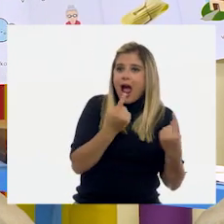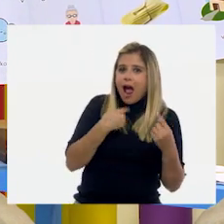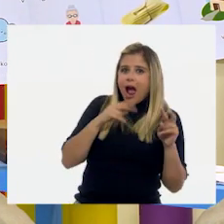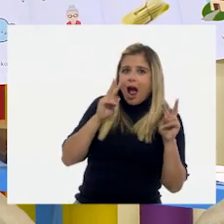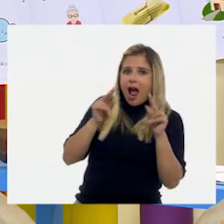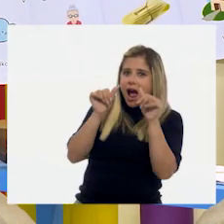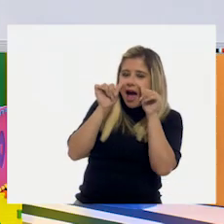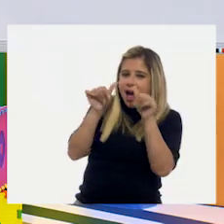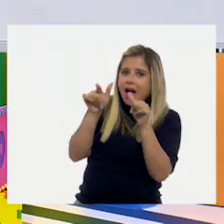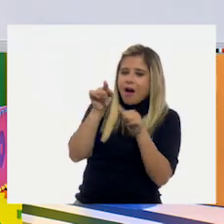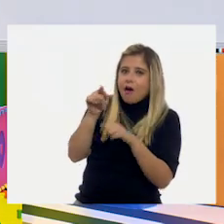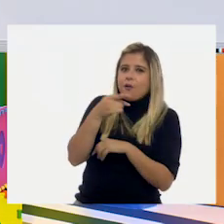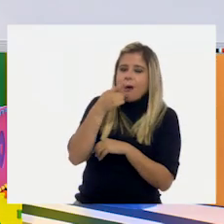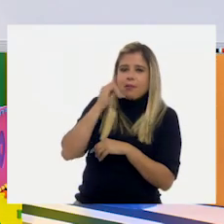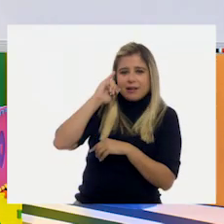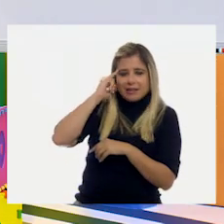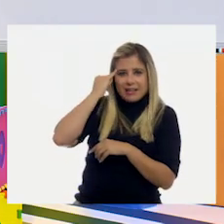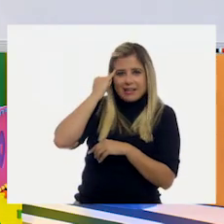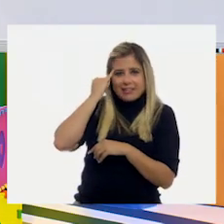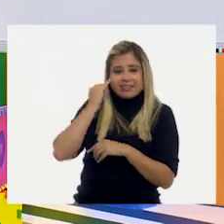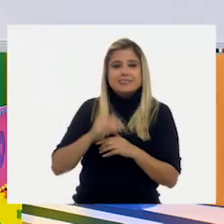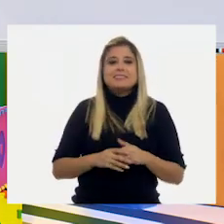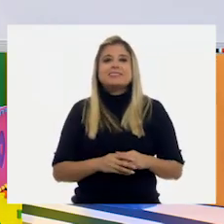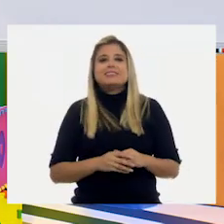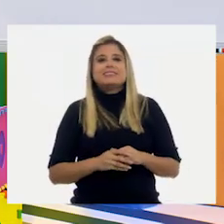escucharla? Claro que sí, Pepe.